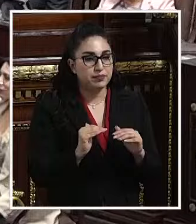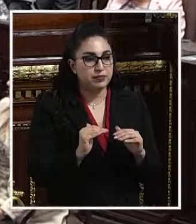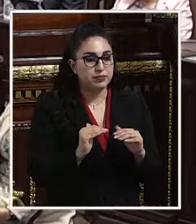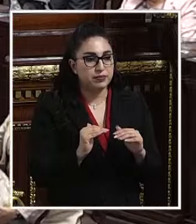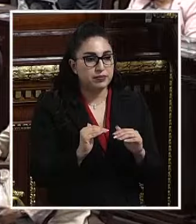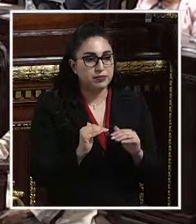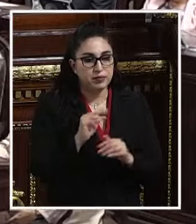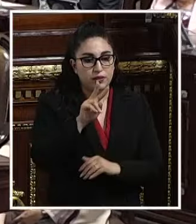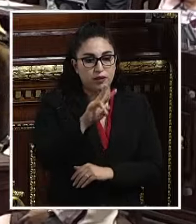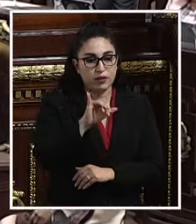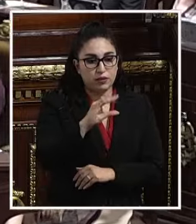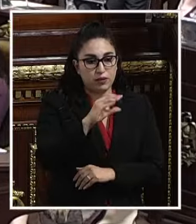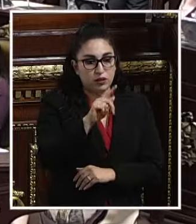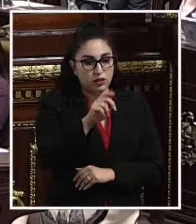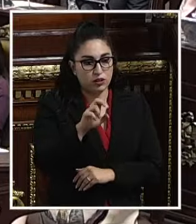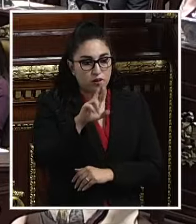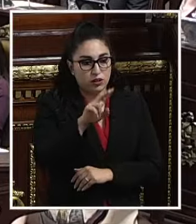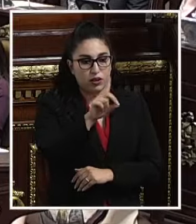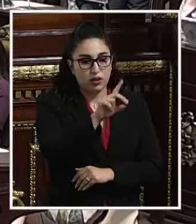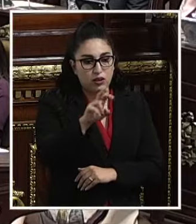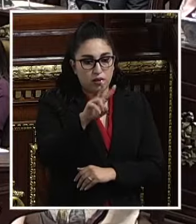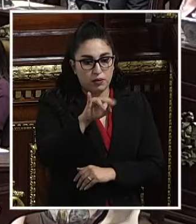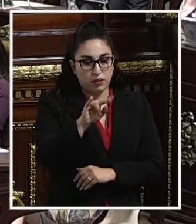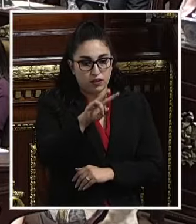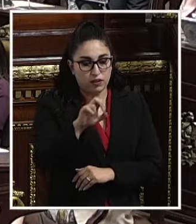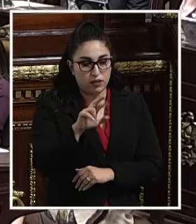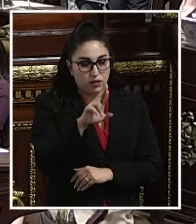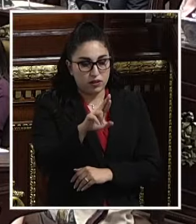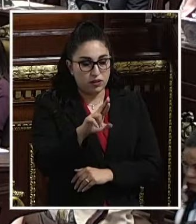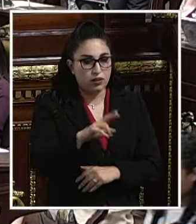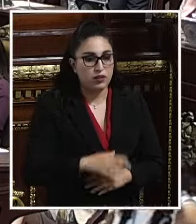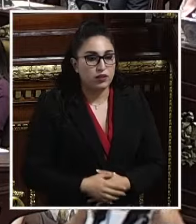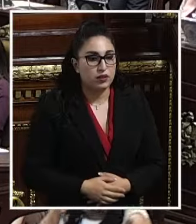Buen día, Víctor Hugo Romo de Vivar, presente.